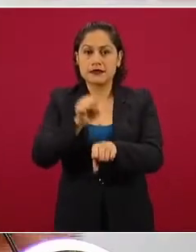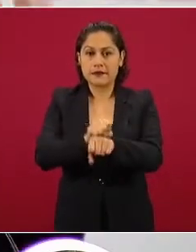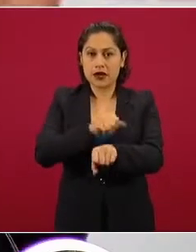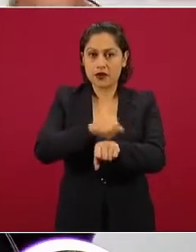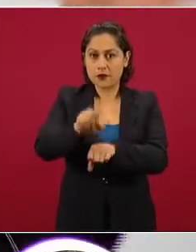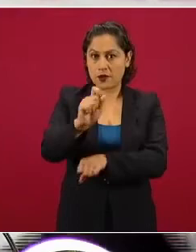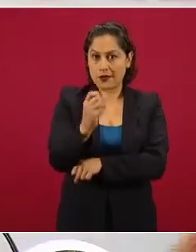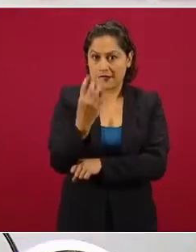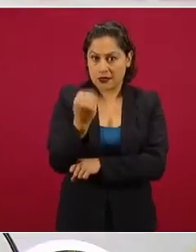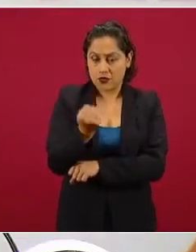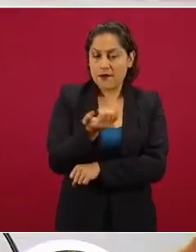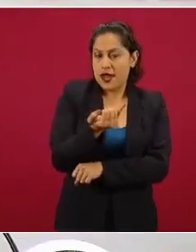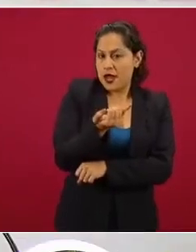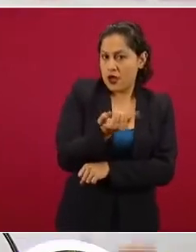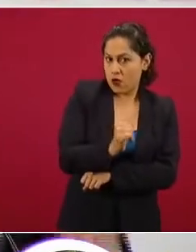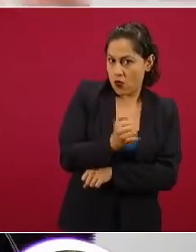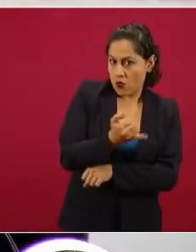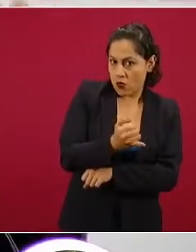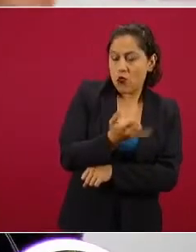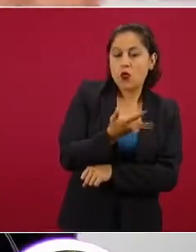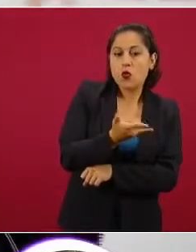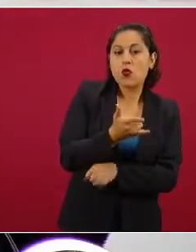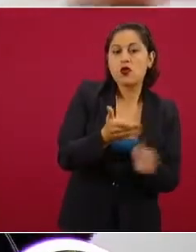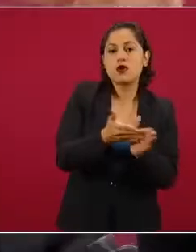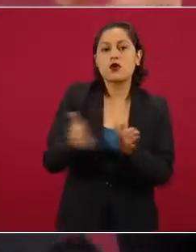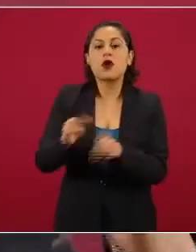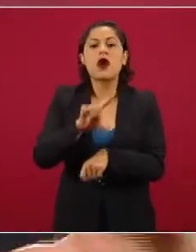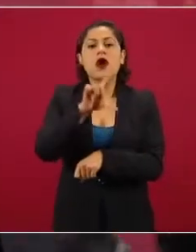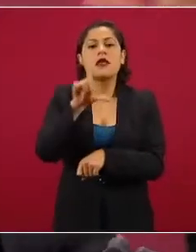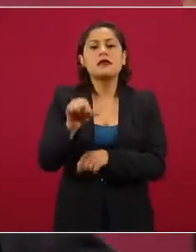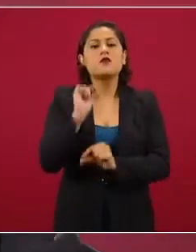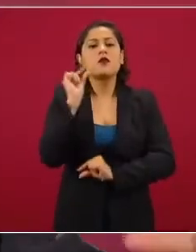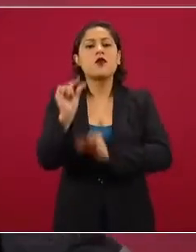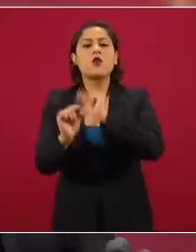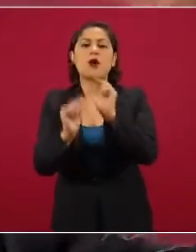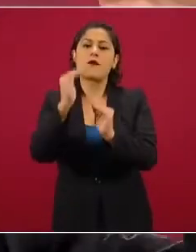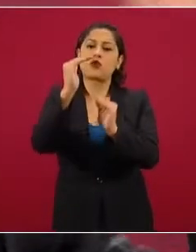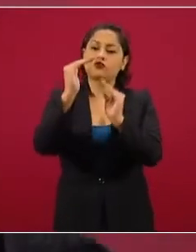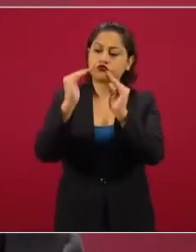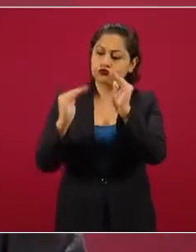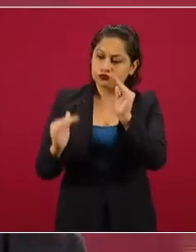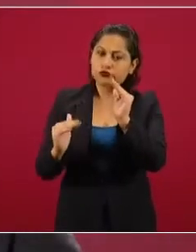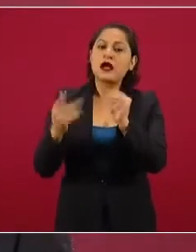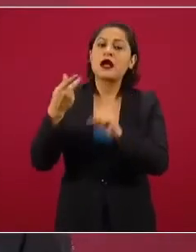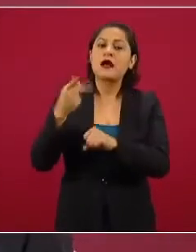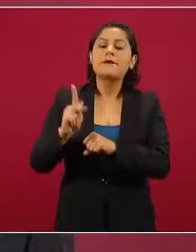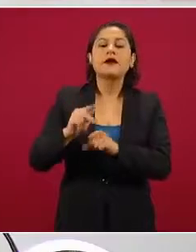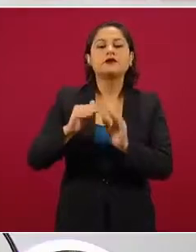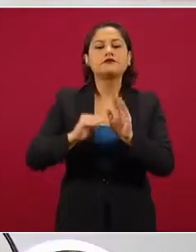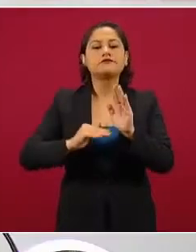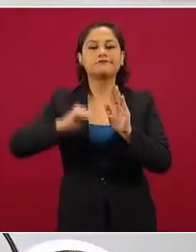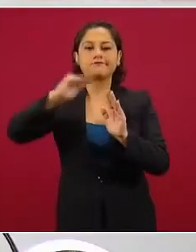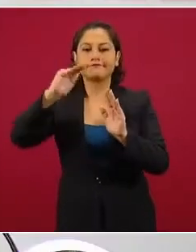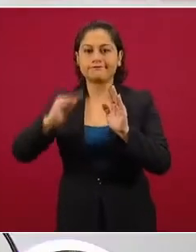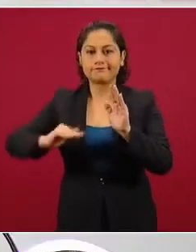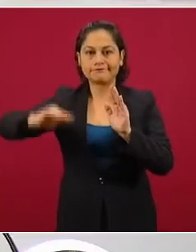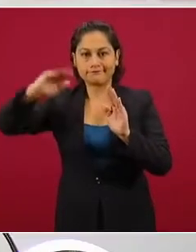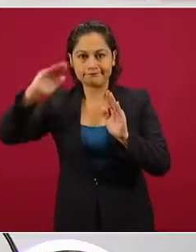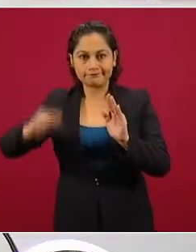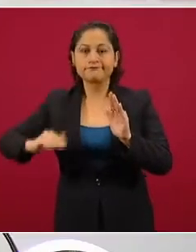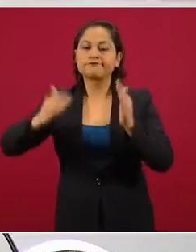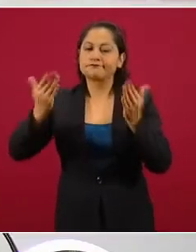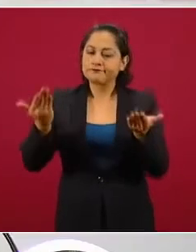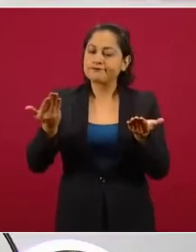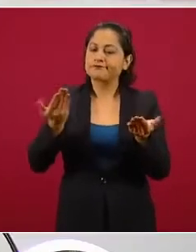año, y posteriormente bajaron, pero la gran mayoría han tenido subidas y bajadas, múltiples picos epidémicos, y esto